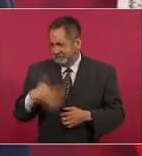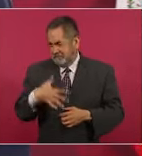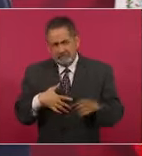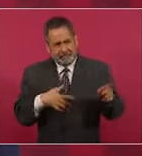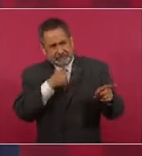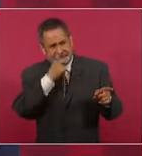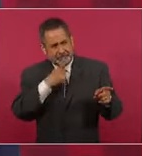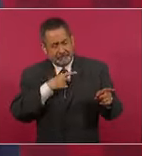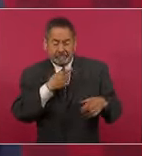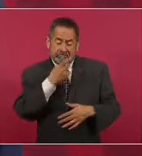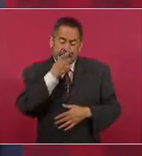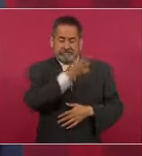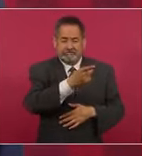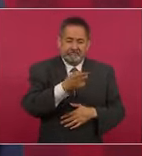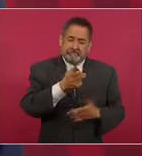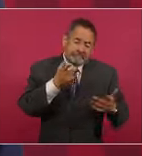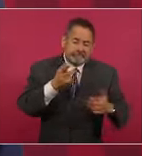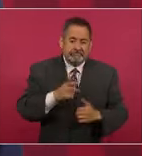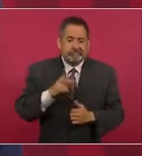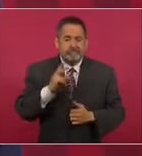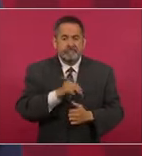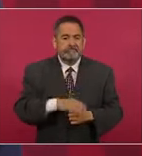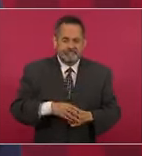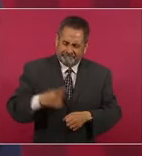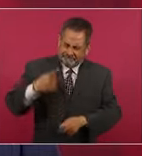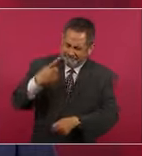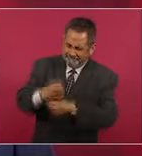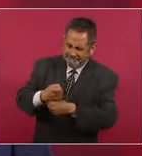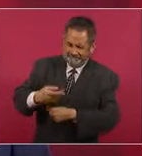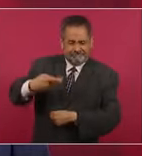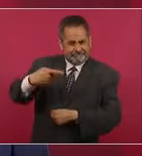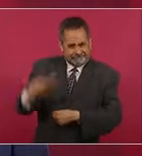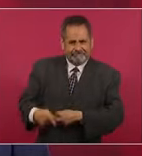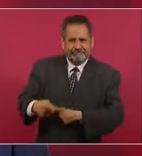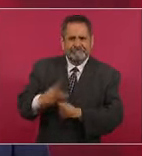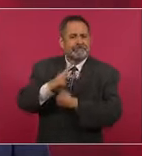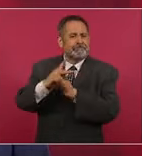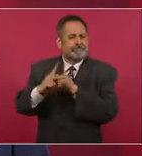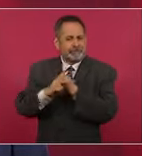lo que le dije, que la patria es primero.